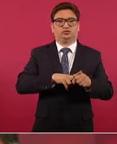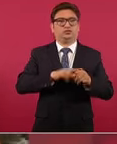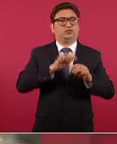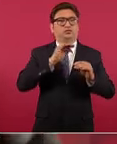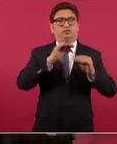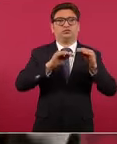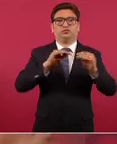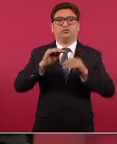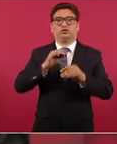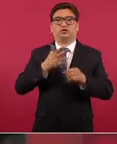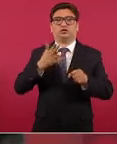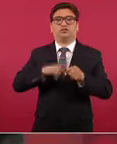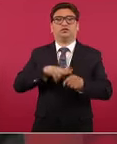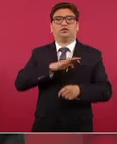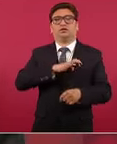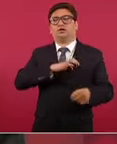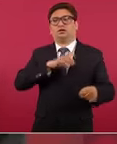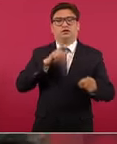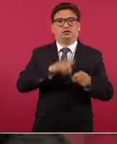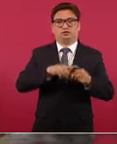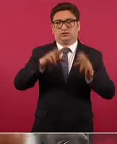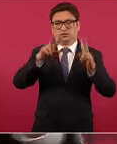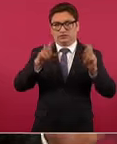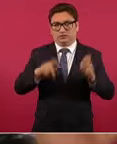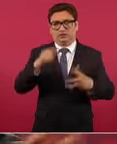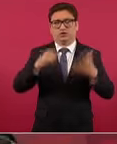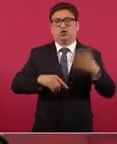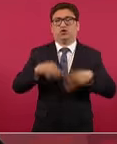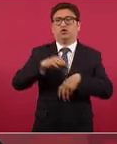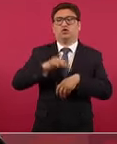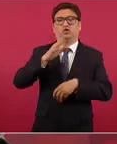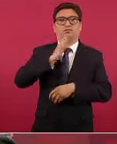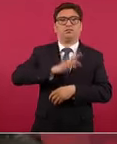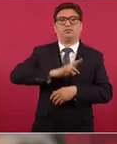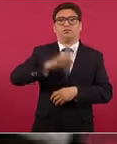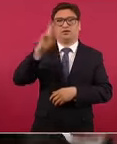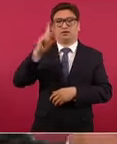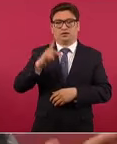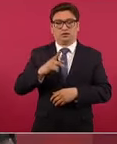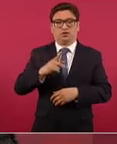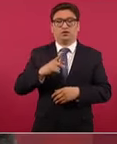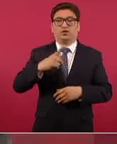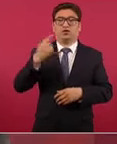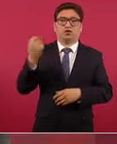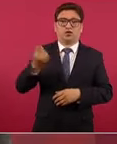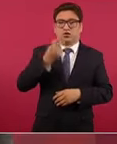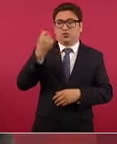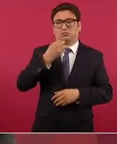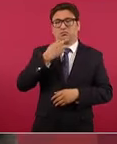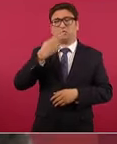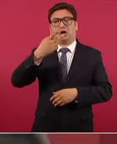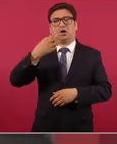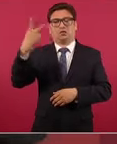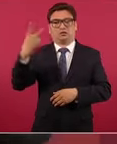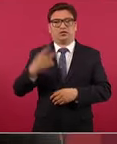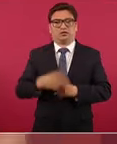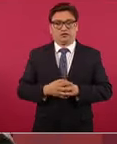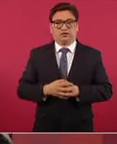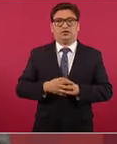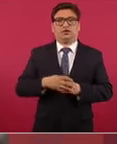de especialidades con los mejores médicos con la mejor tecnología en las